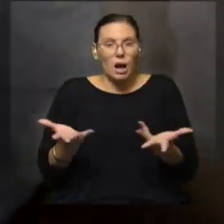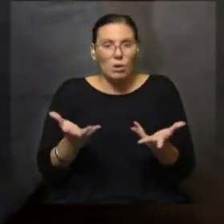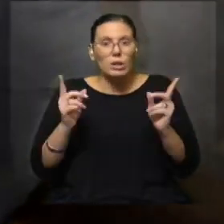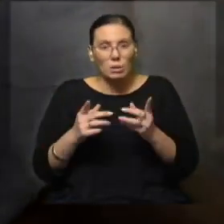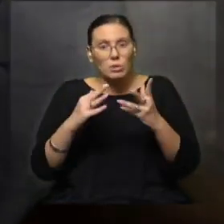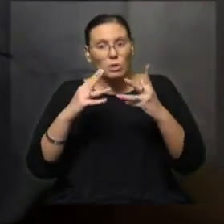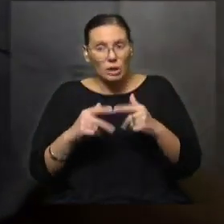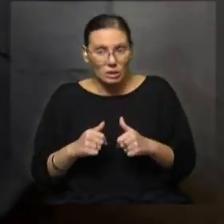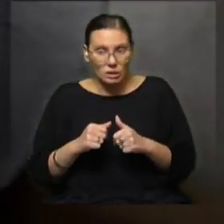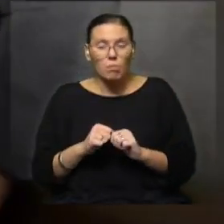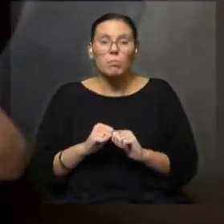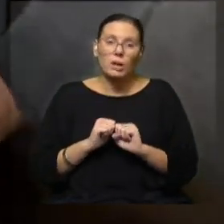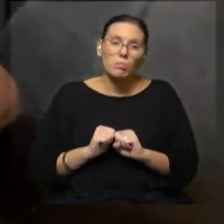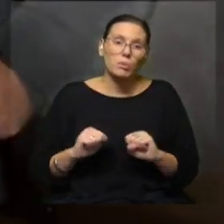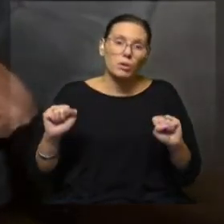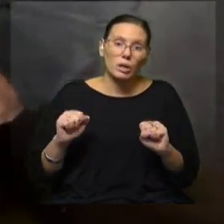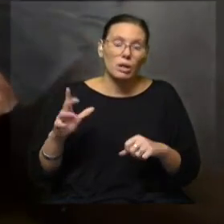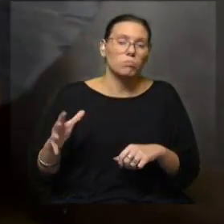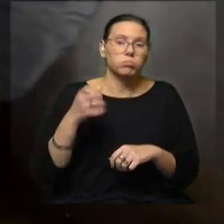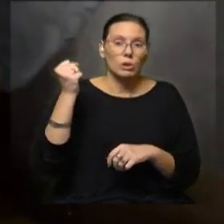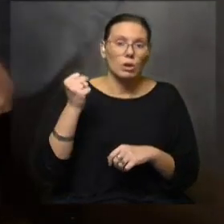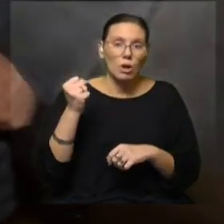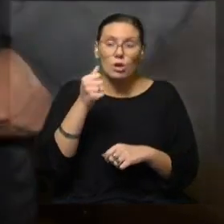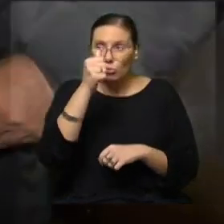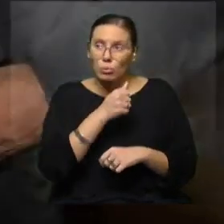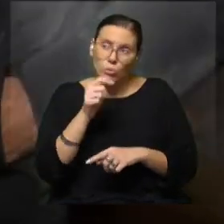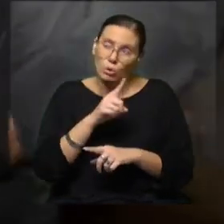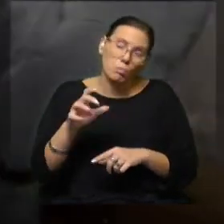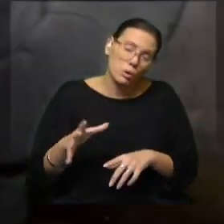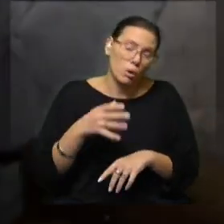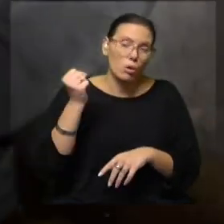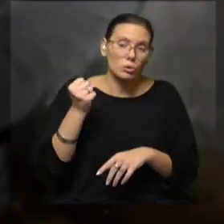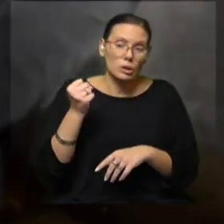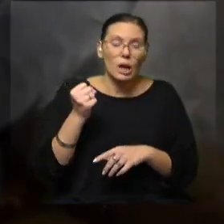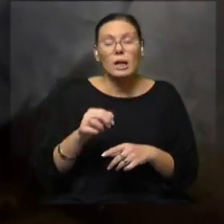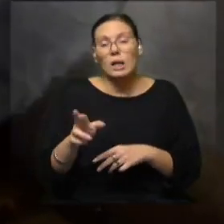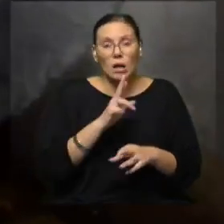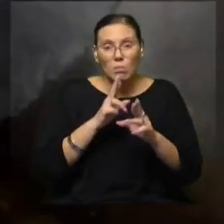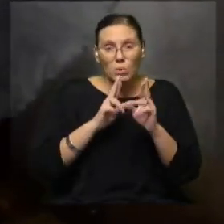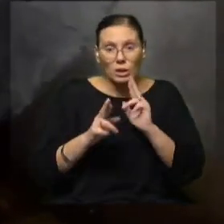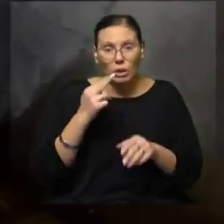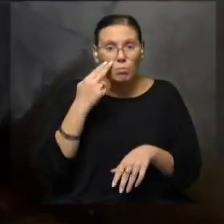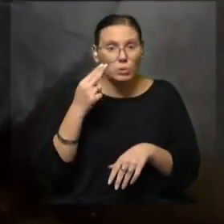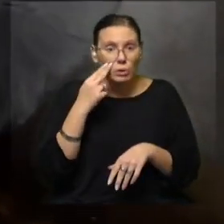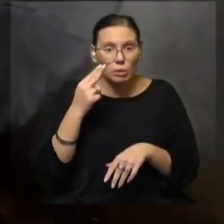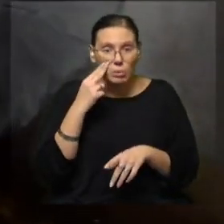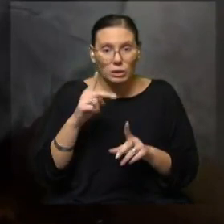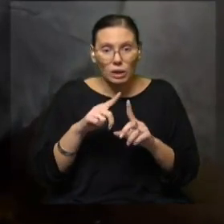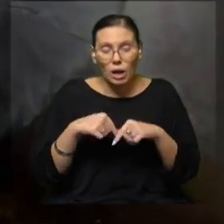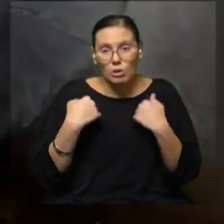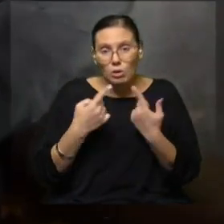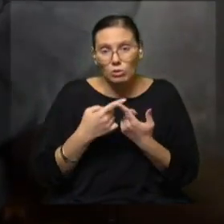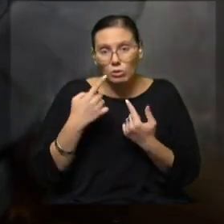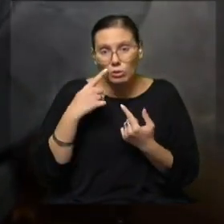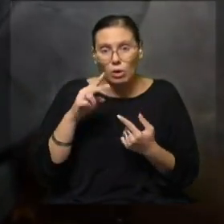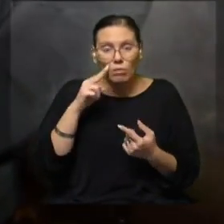nos organizamos para tratar de encontrar, no tenemos la solución, pero tratar de encontrar respuestas a una problemática que nosotros vemos el